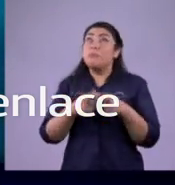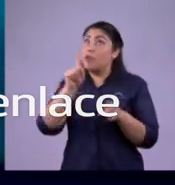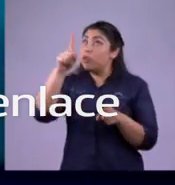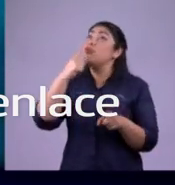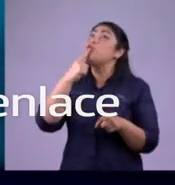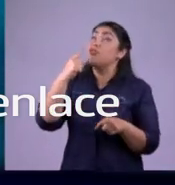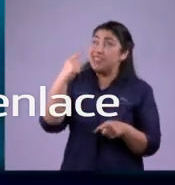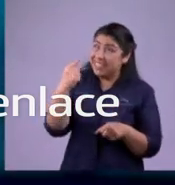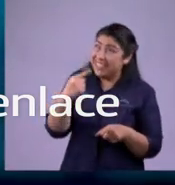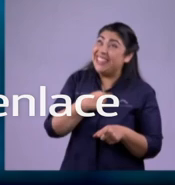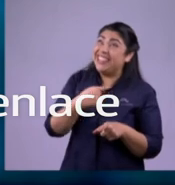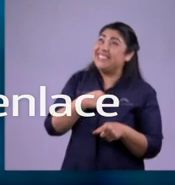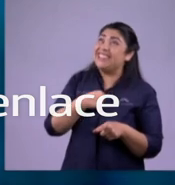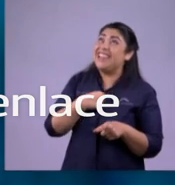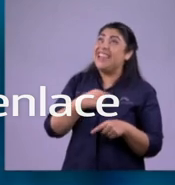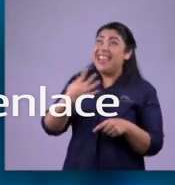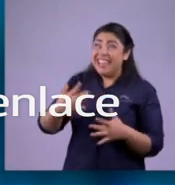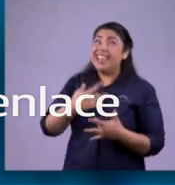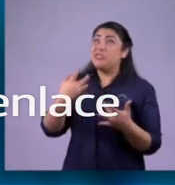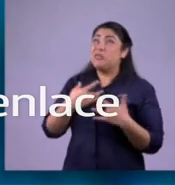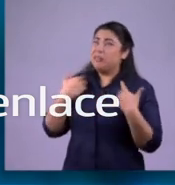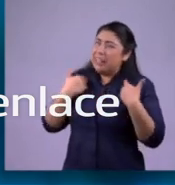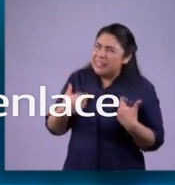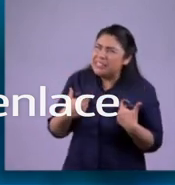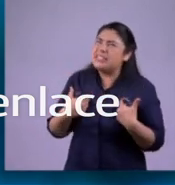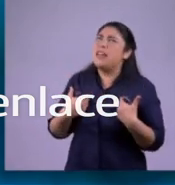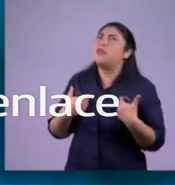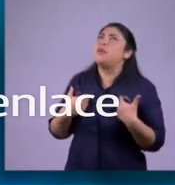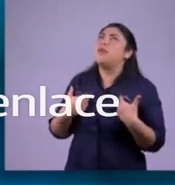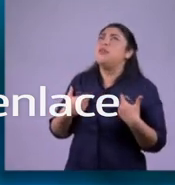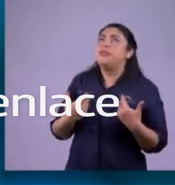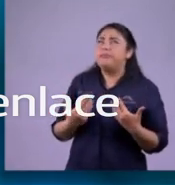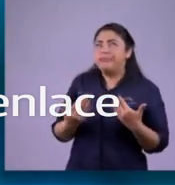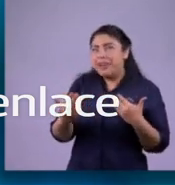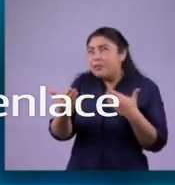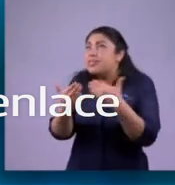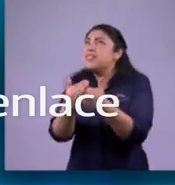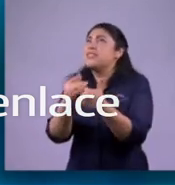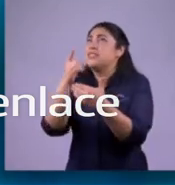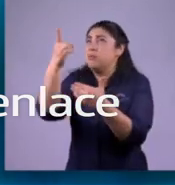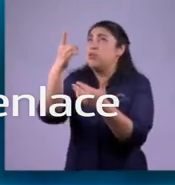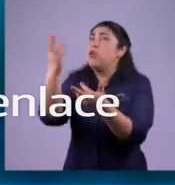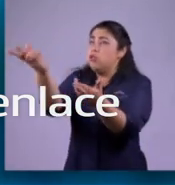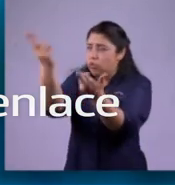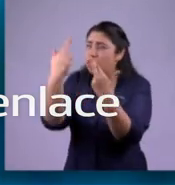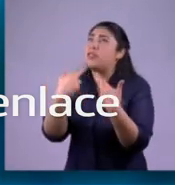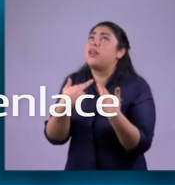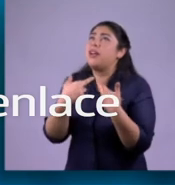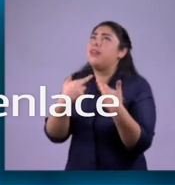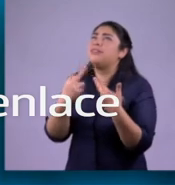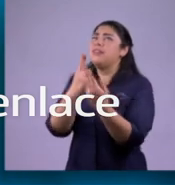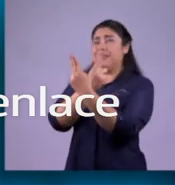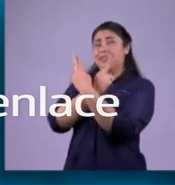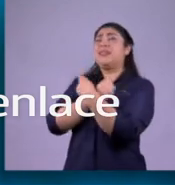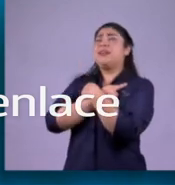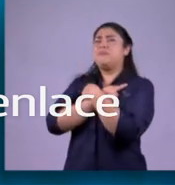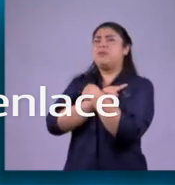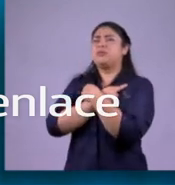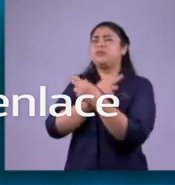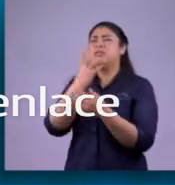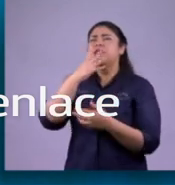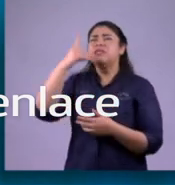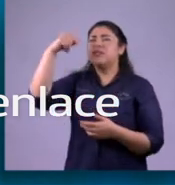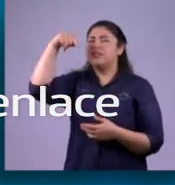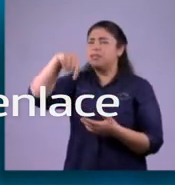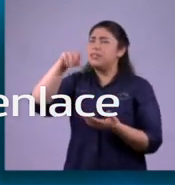tú dijiste que esté cargado y trabajado que venga a ti que tú lo harás descansar señor la unción que estoy sintiendo aquí